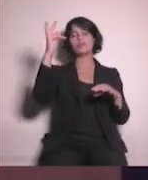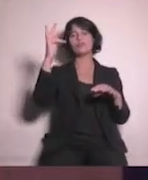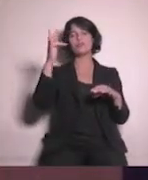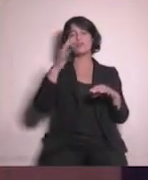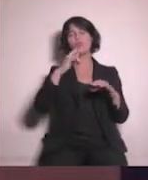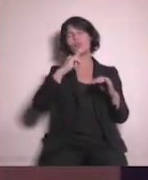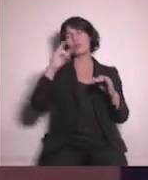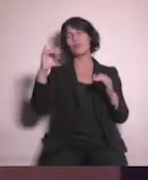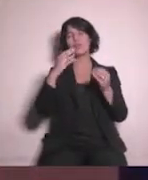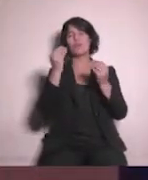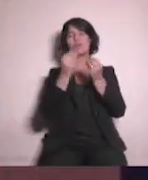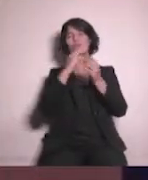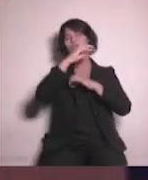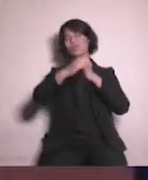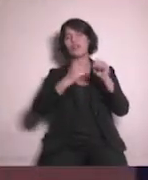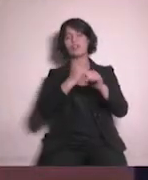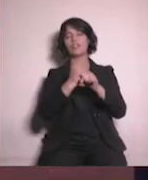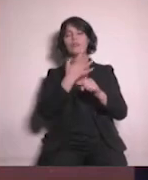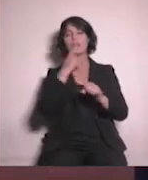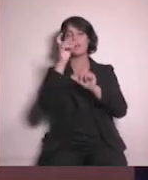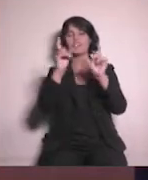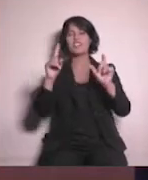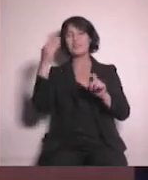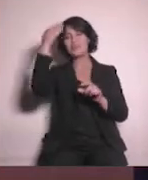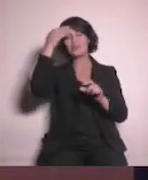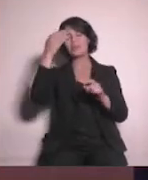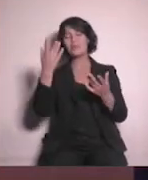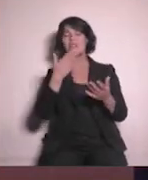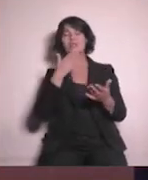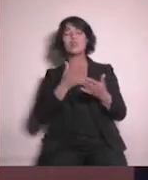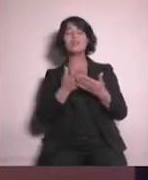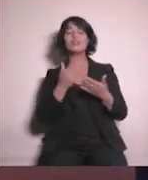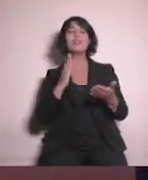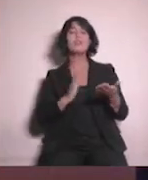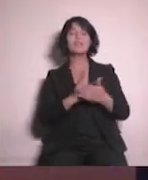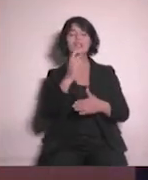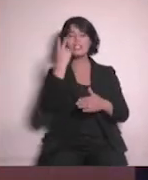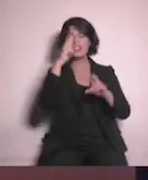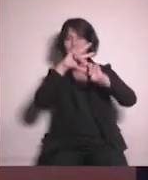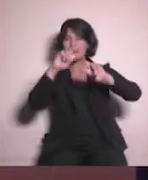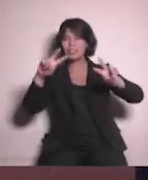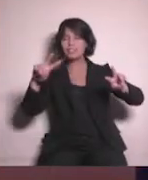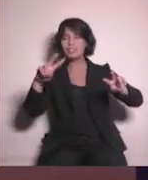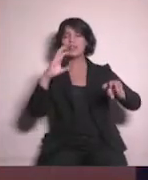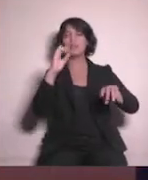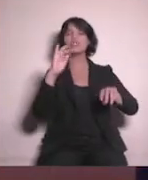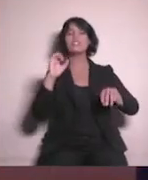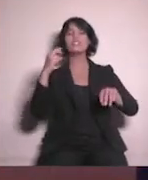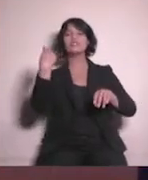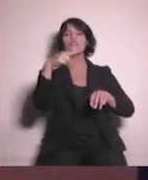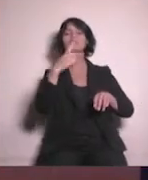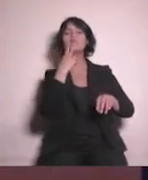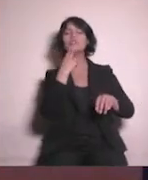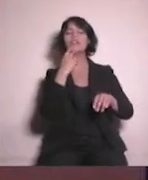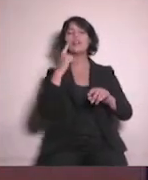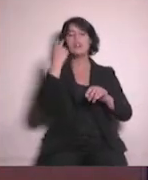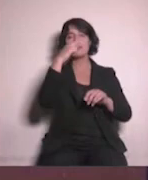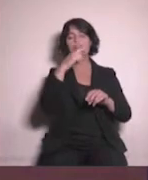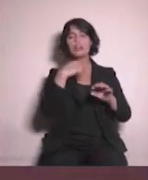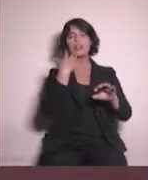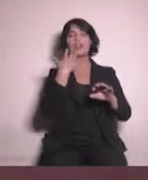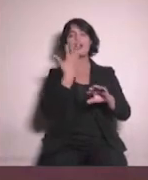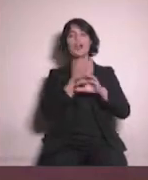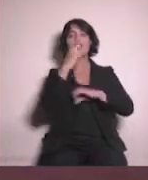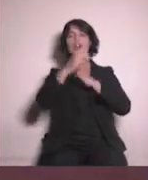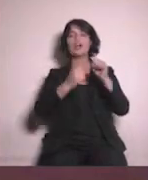cotización esté en su cuenta y al momento de pensionarse, cuando empieza a mirar cuáles han sido las cotizaciones a su vida, se encuentra con años o meses en que